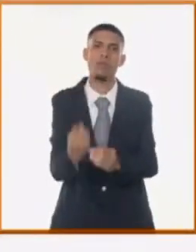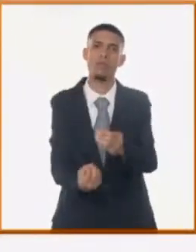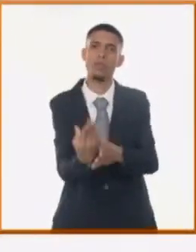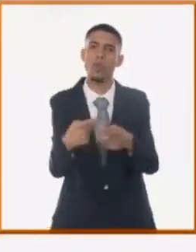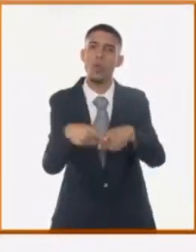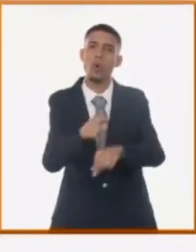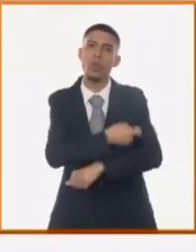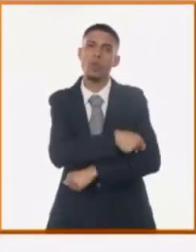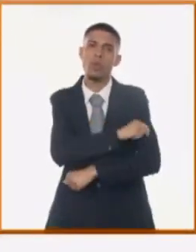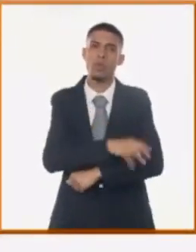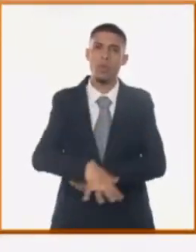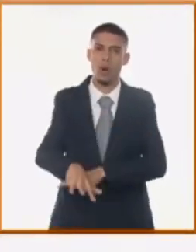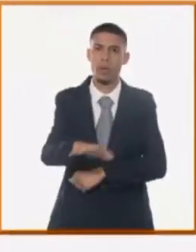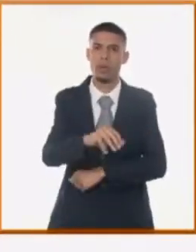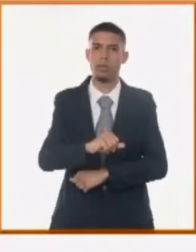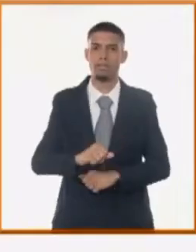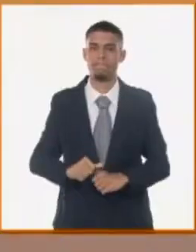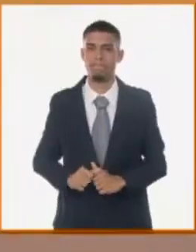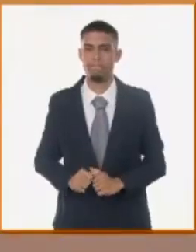pueblo.